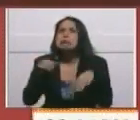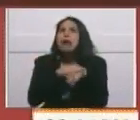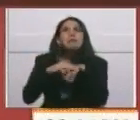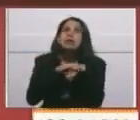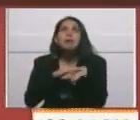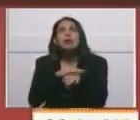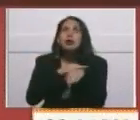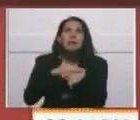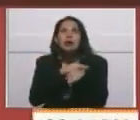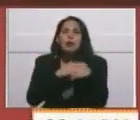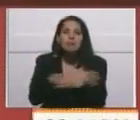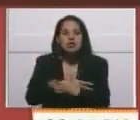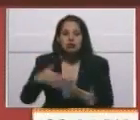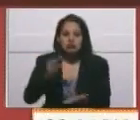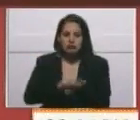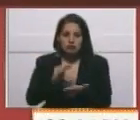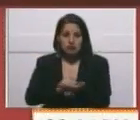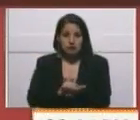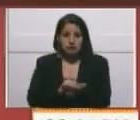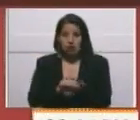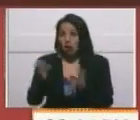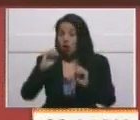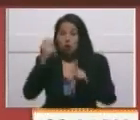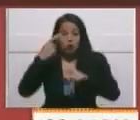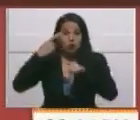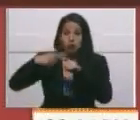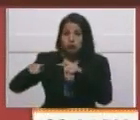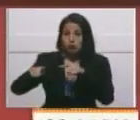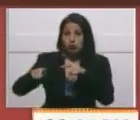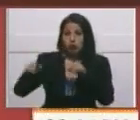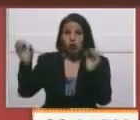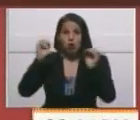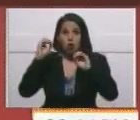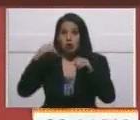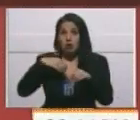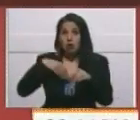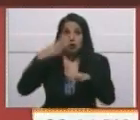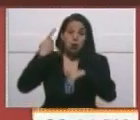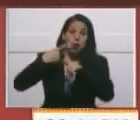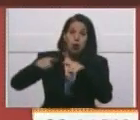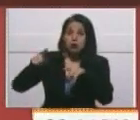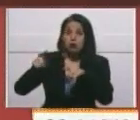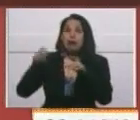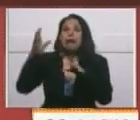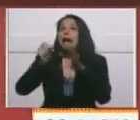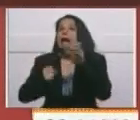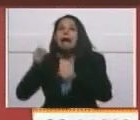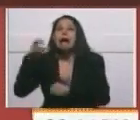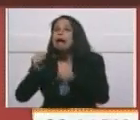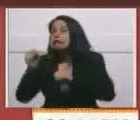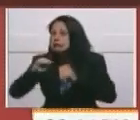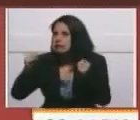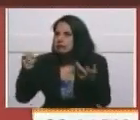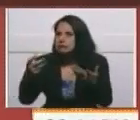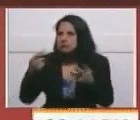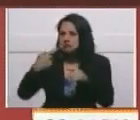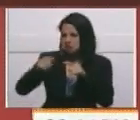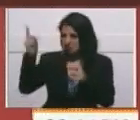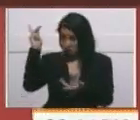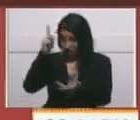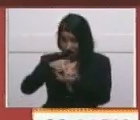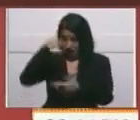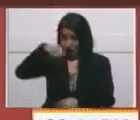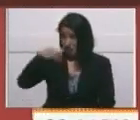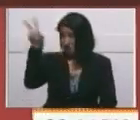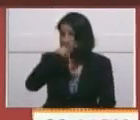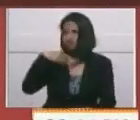de veces se lo puede ser a con cinco hijos y giles la vera las gotas inmediatamente pero si viene a hacerlo aquí en venezuela